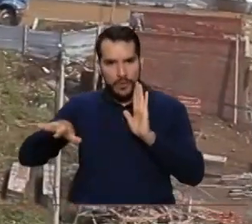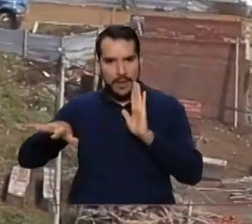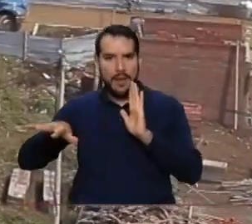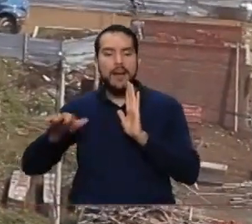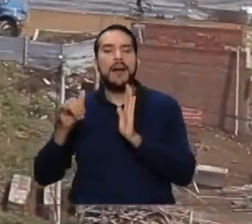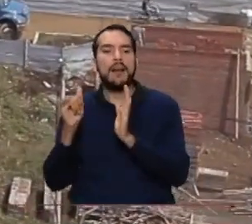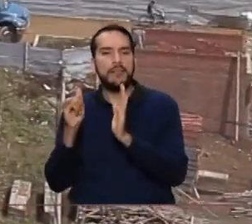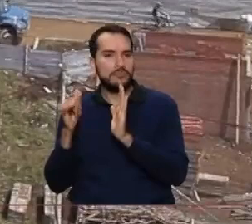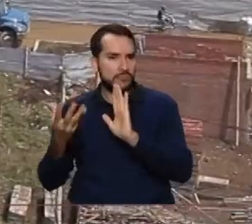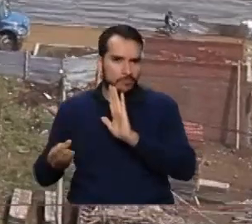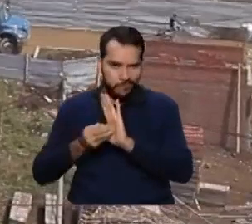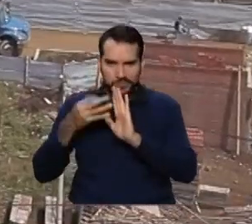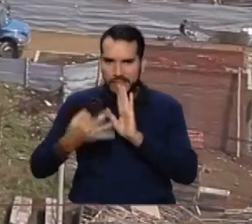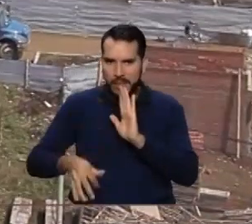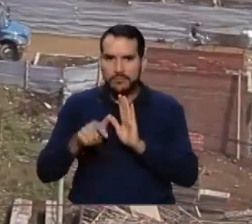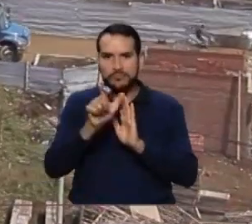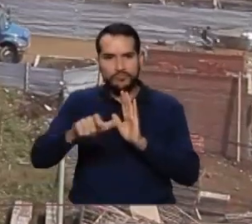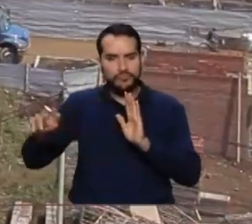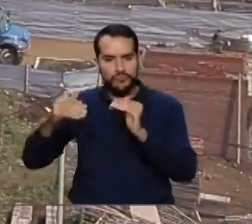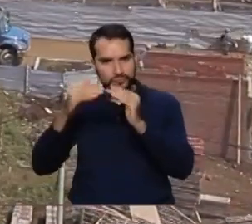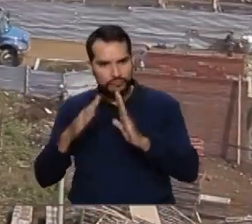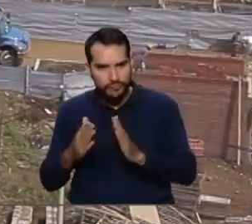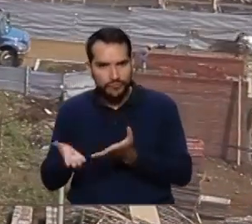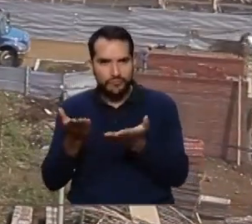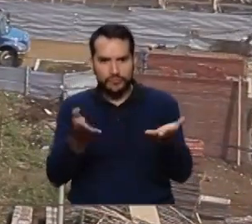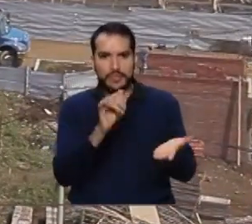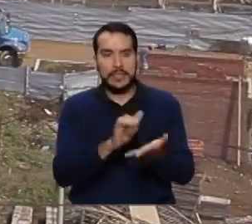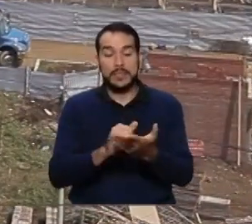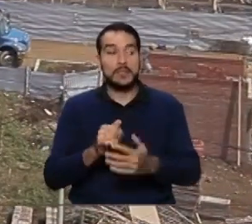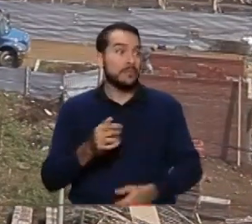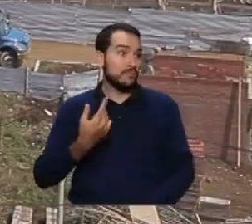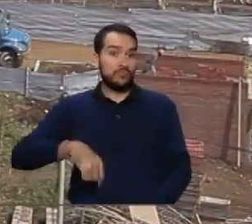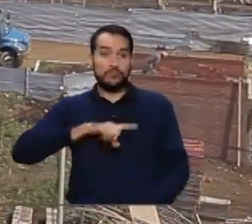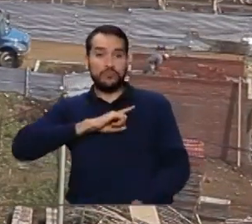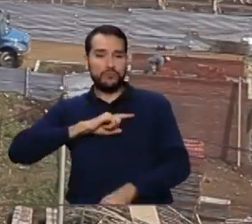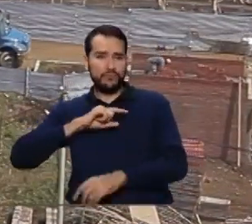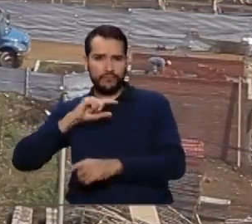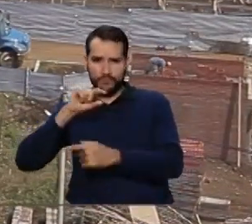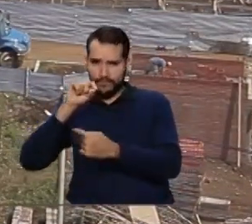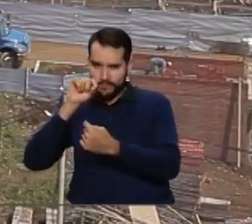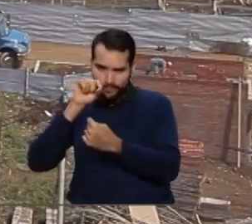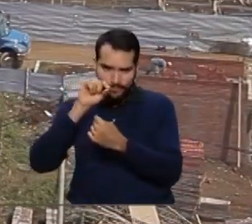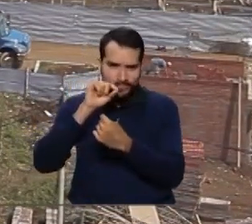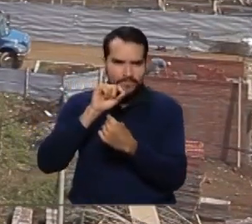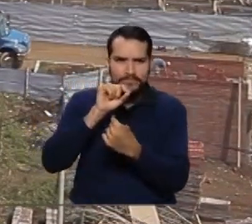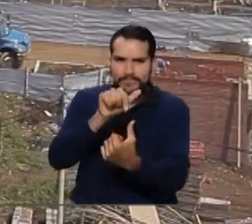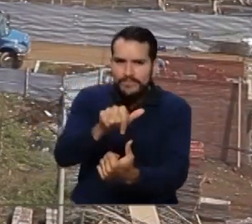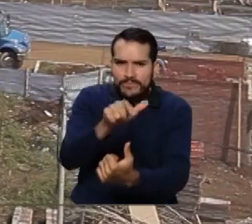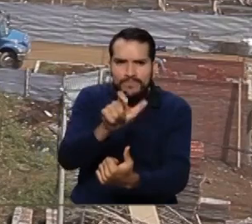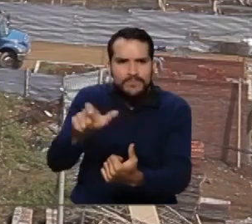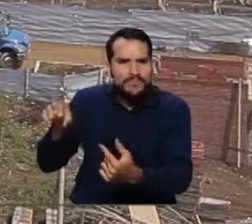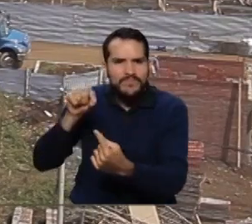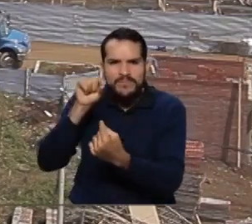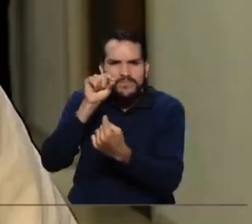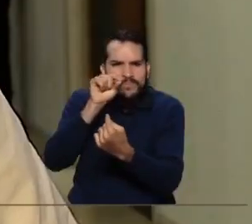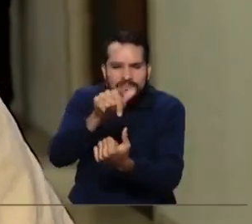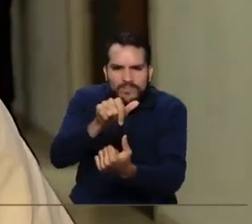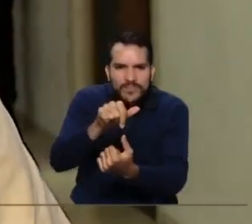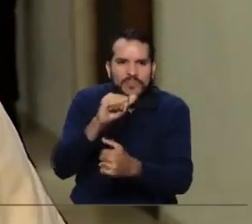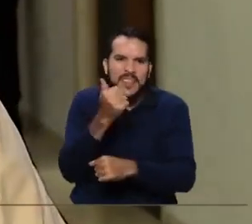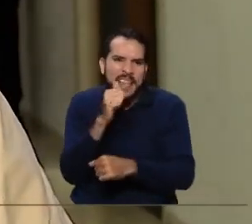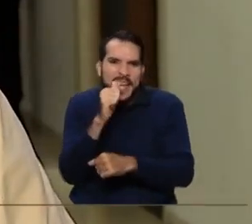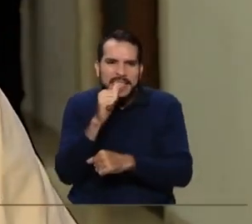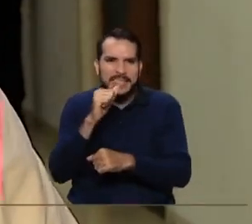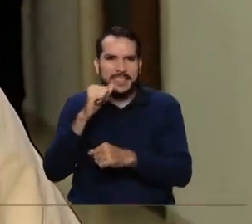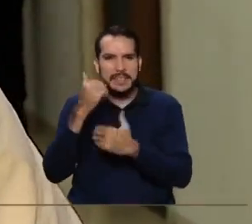están aprobando. Que nosotros le podamos dar un subsidio hasta 10 salarios mínimos a las personas que quieran comprar vivienda,